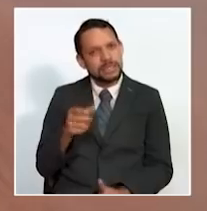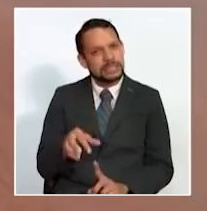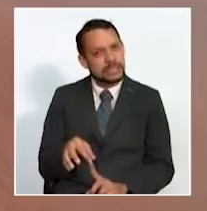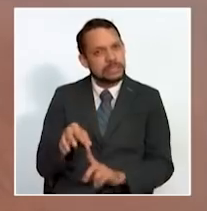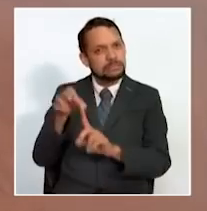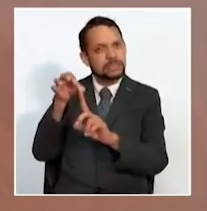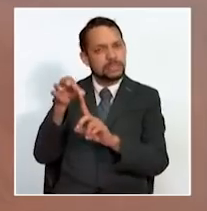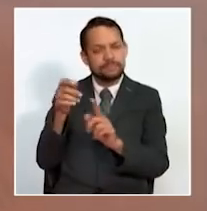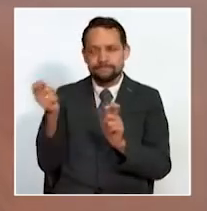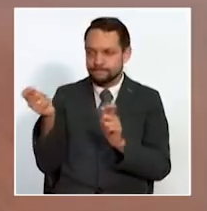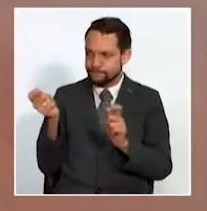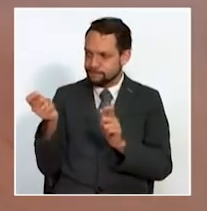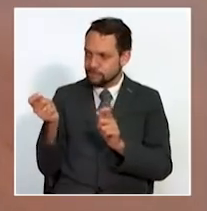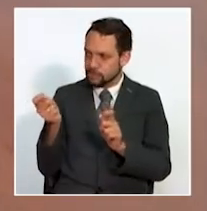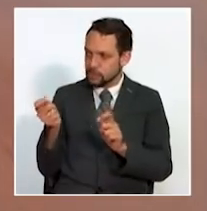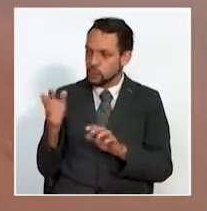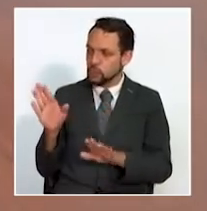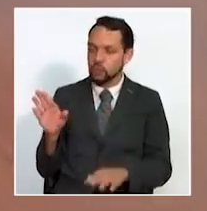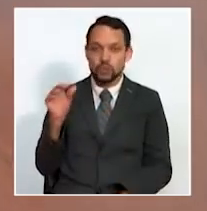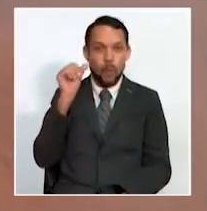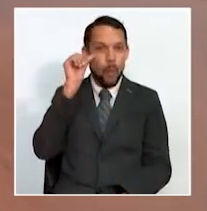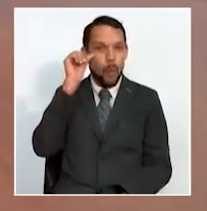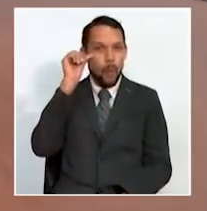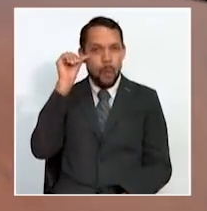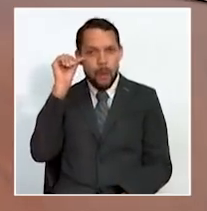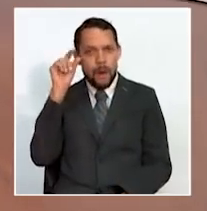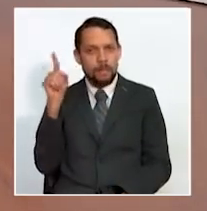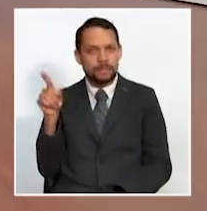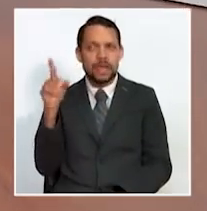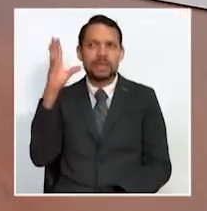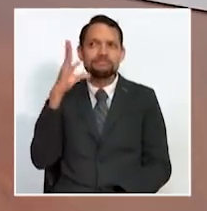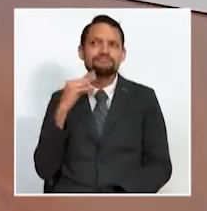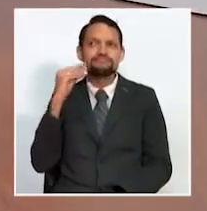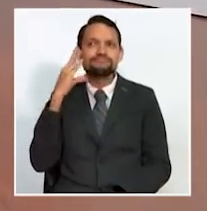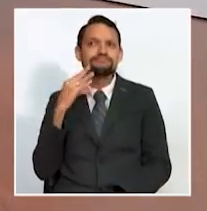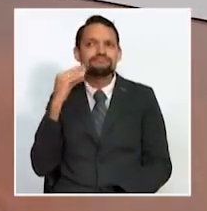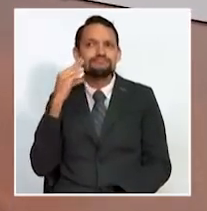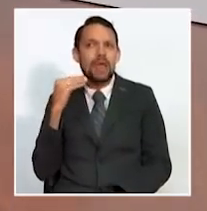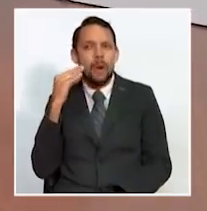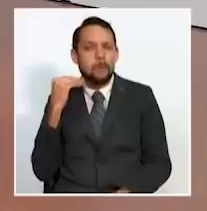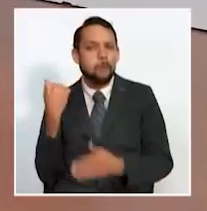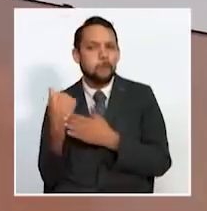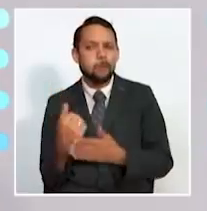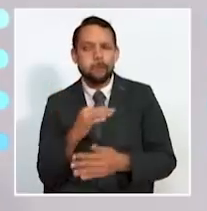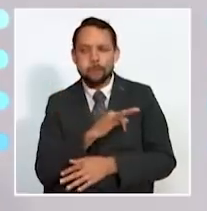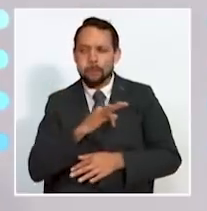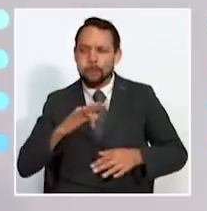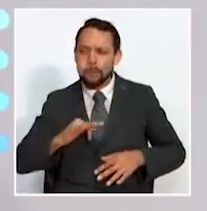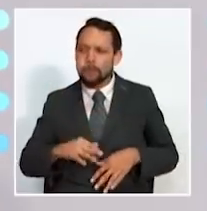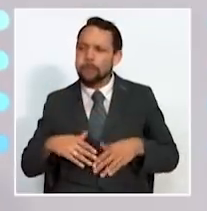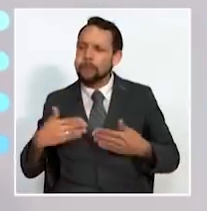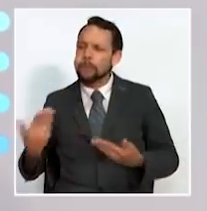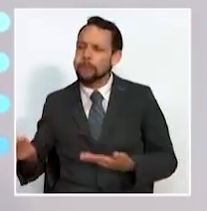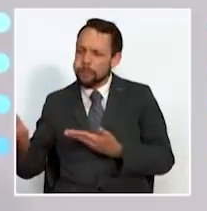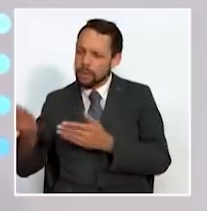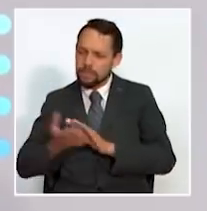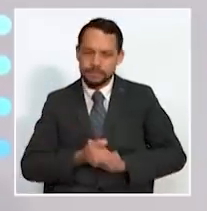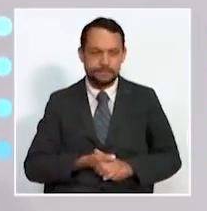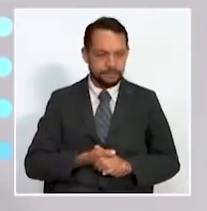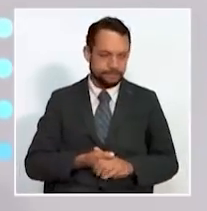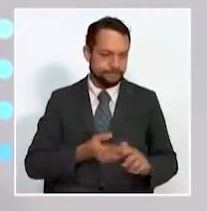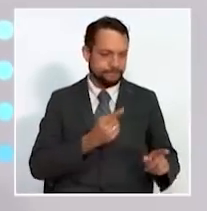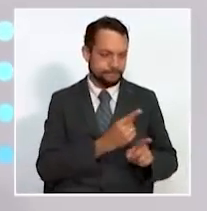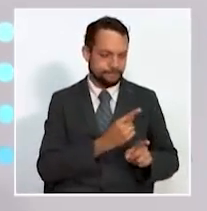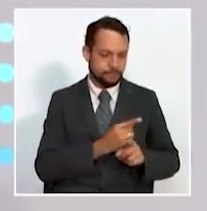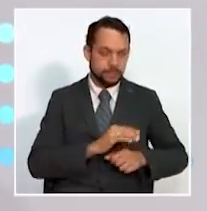medicina oriental pueden encontrar tantas ayudas terapéuticas para estos pacientes? Resulta que aquí cuando el